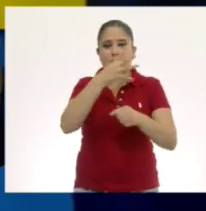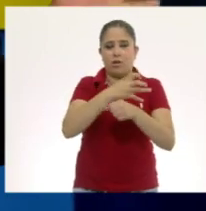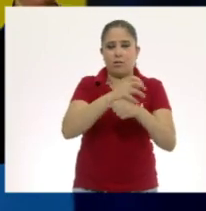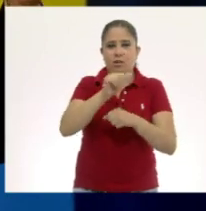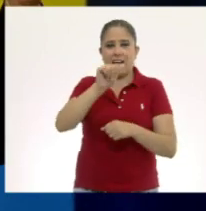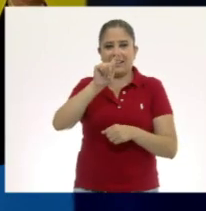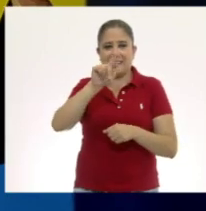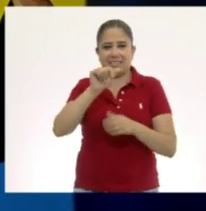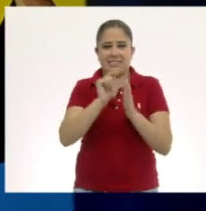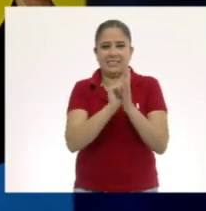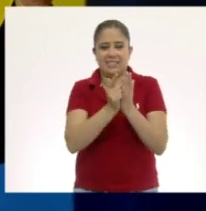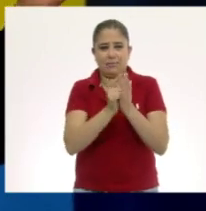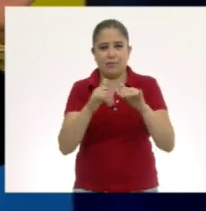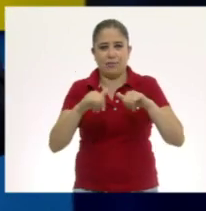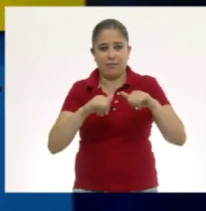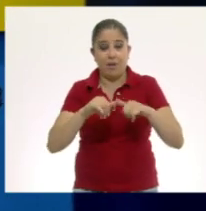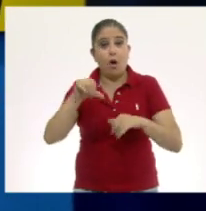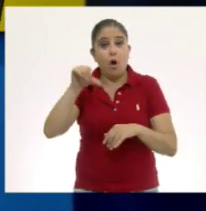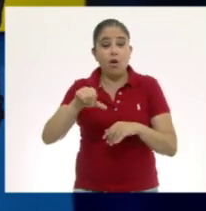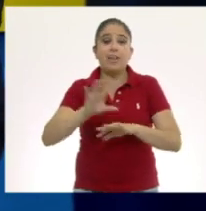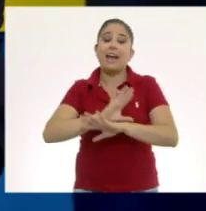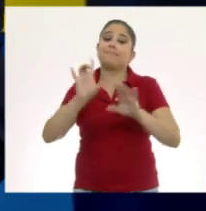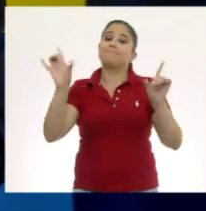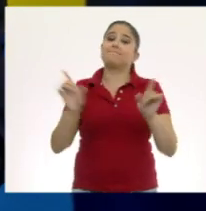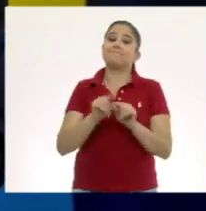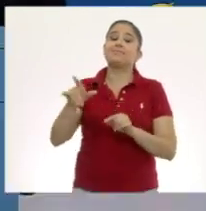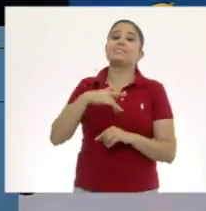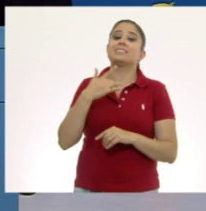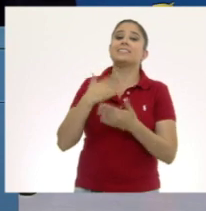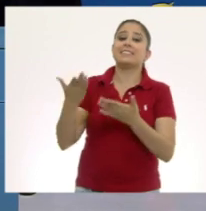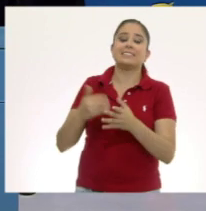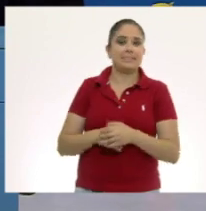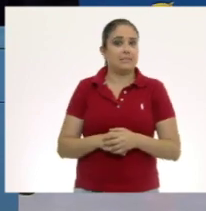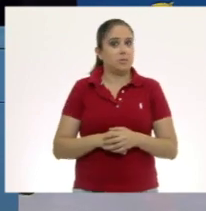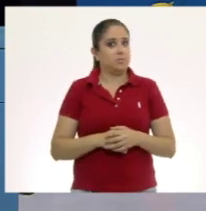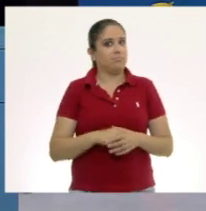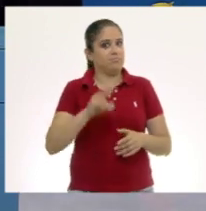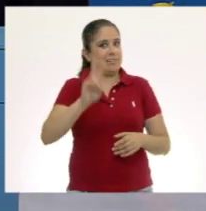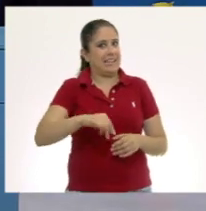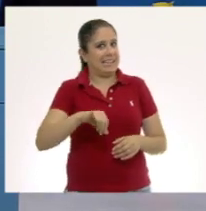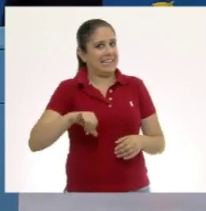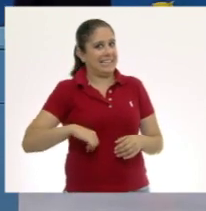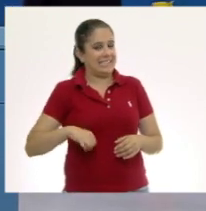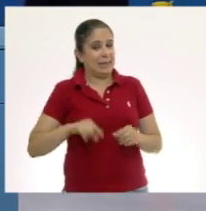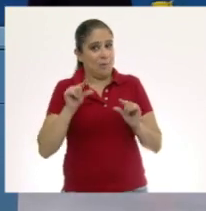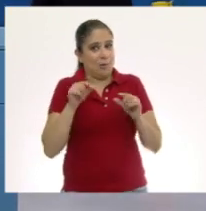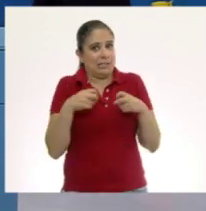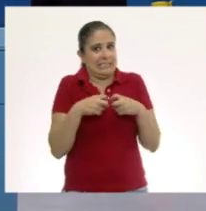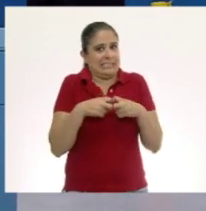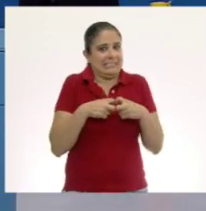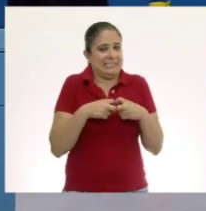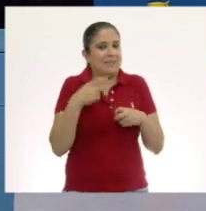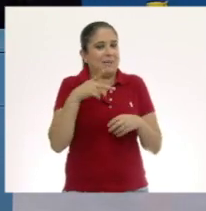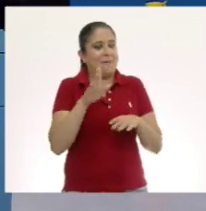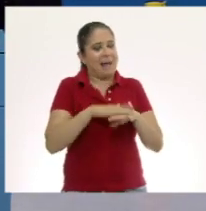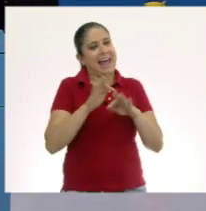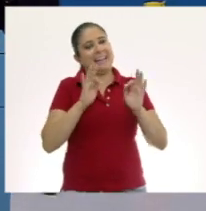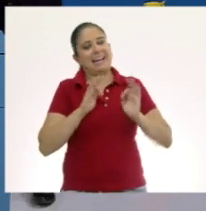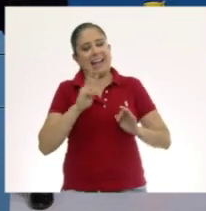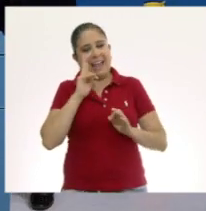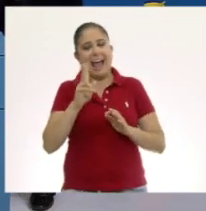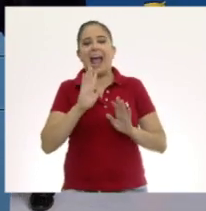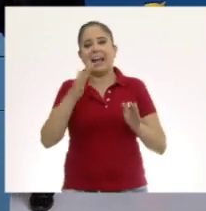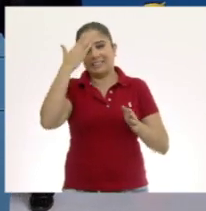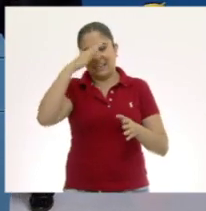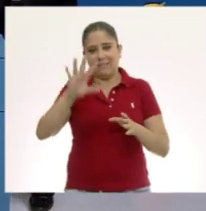grado y pues hoy creo que ha sido todo. ¿Qué te pareció la clase? Muy interesante, un poquito nervioso al principio, pero ya, más tranquilo con todo lo que sé